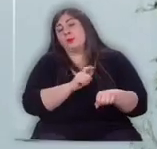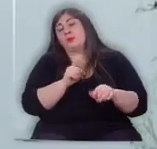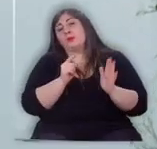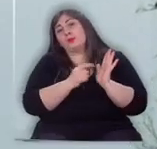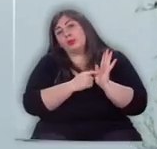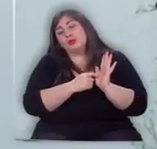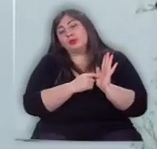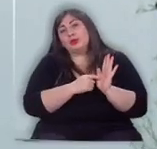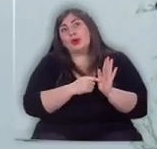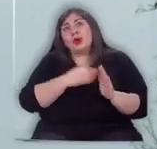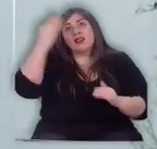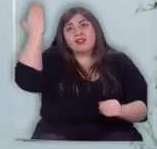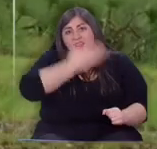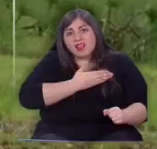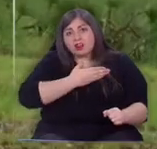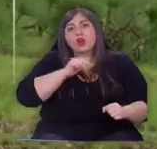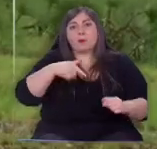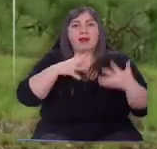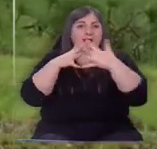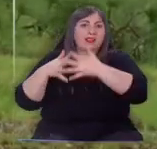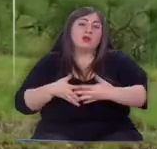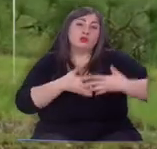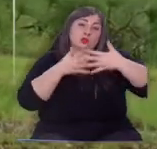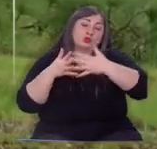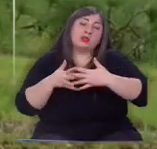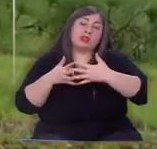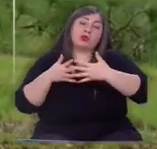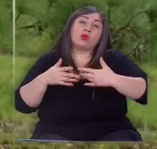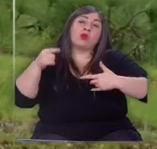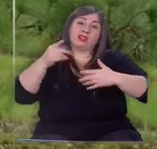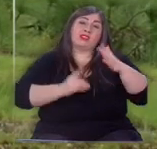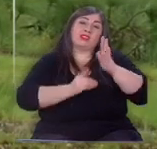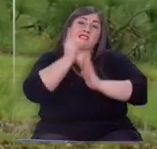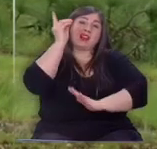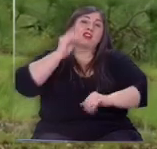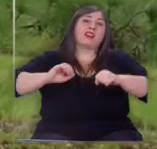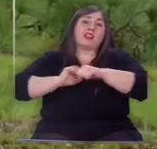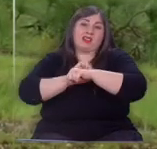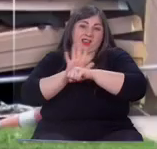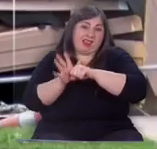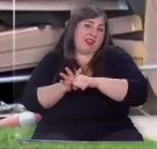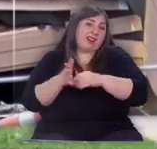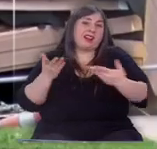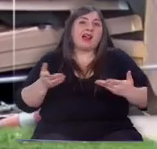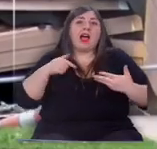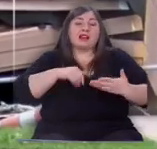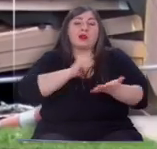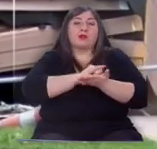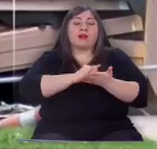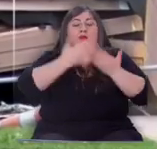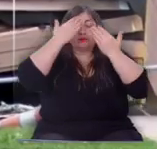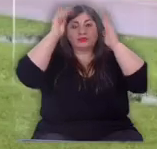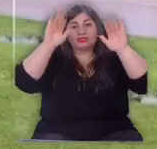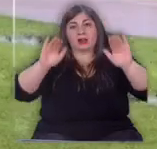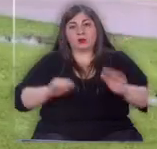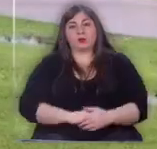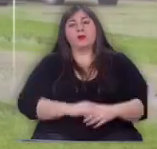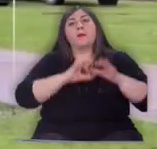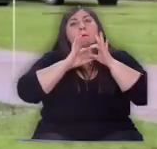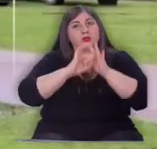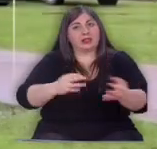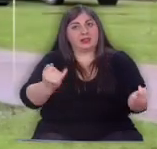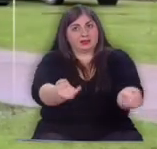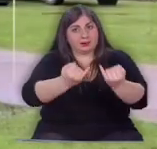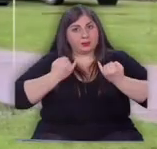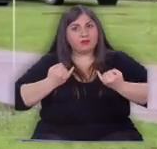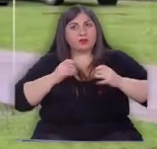negro nuevamente para Estados Unidos durante el desarrollo de esta pandemia. Acá desde Nueva York le mando un saludo. Felipe, muchas gracias por la